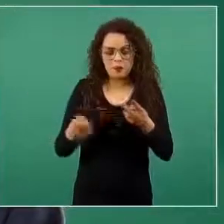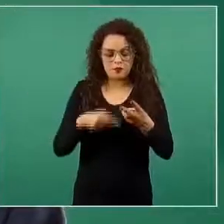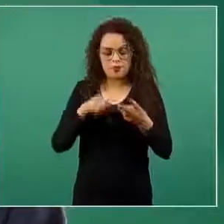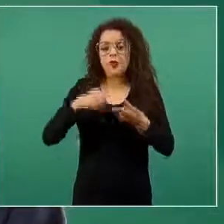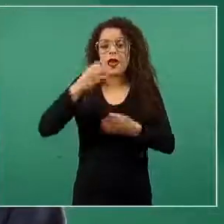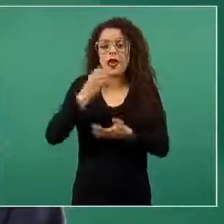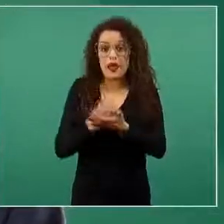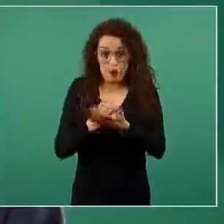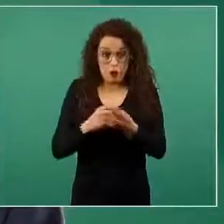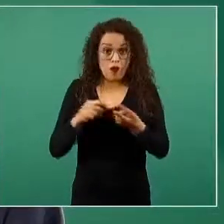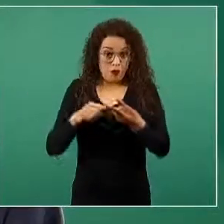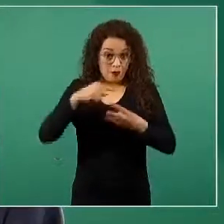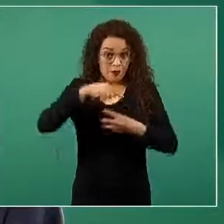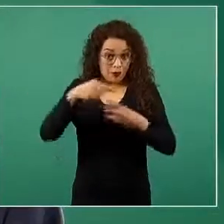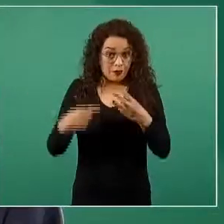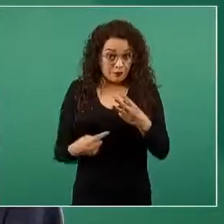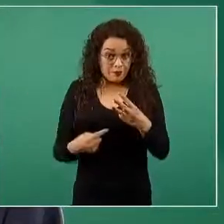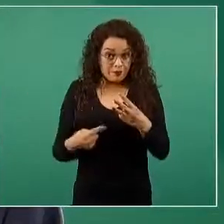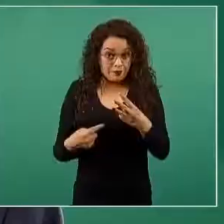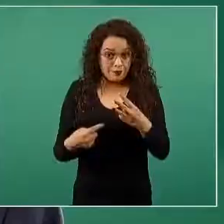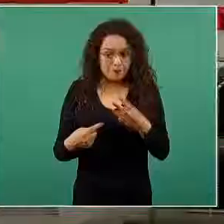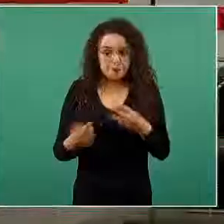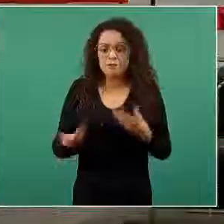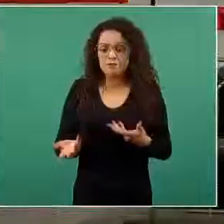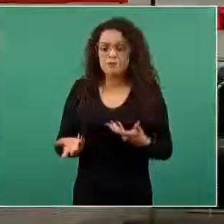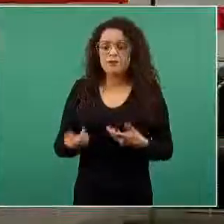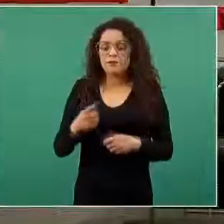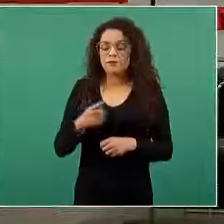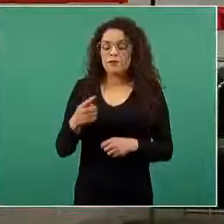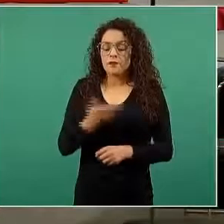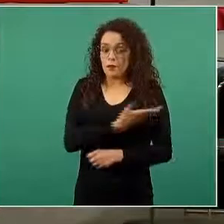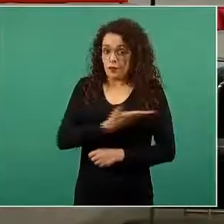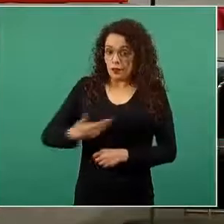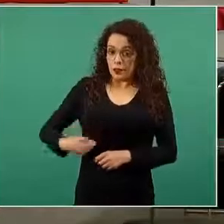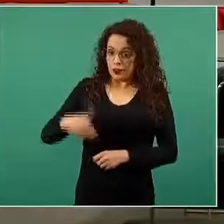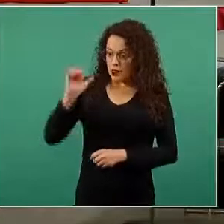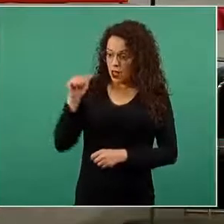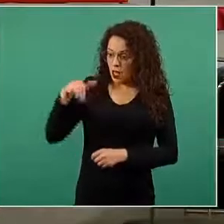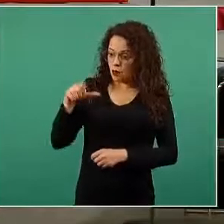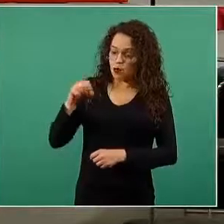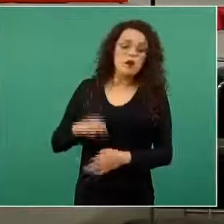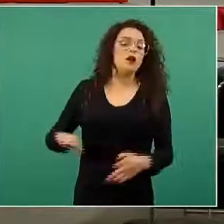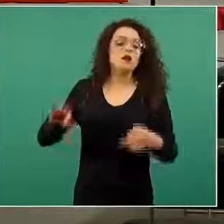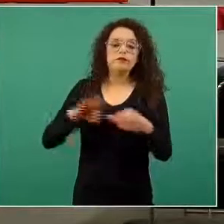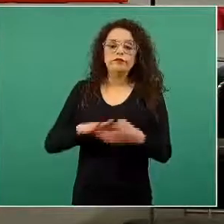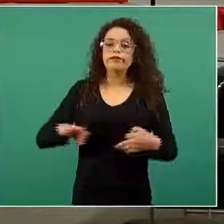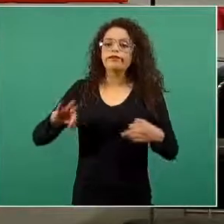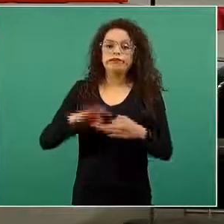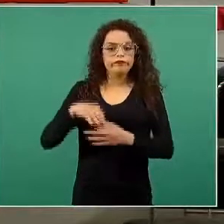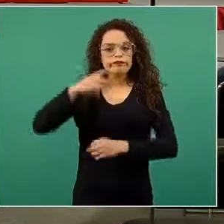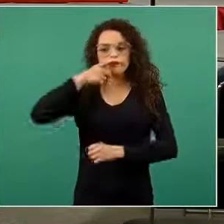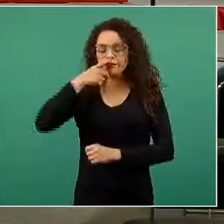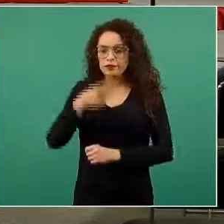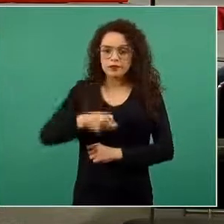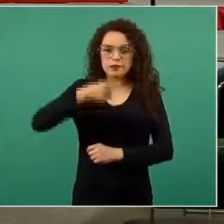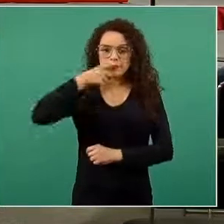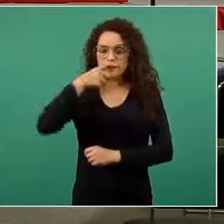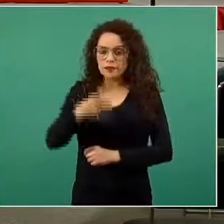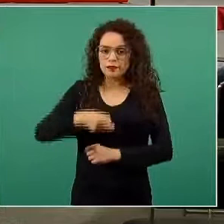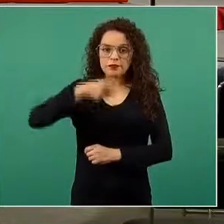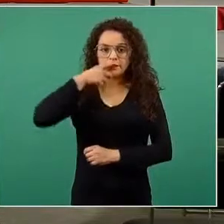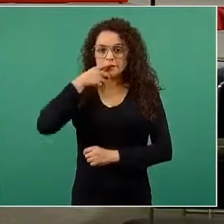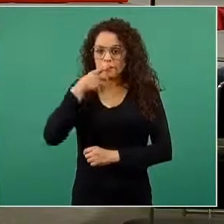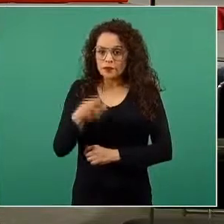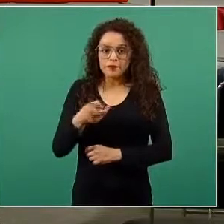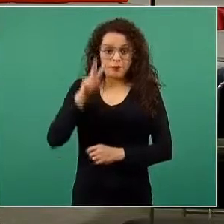también. Y el presidente López Obrador en cada momento insistía en esto, que para nosotros es